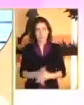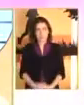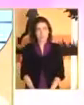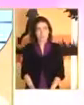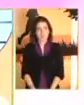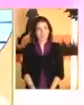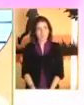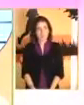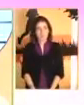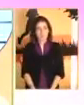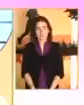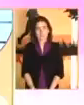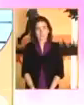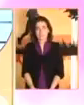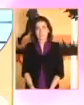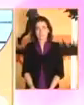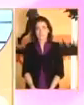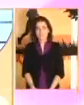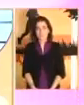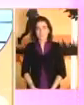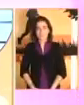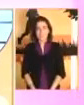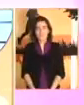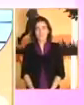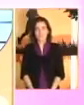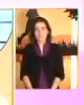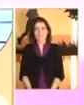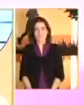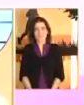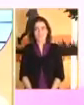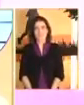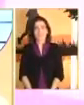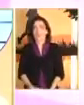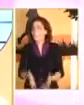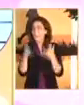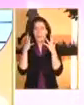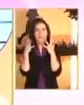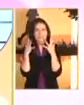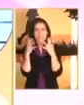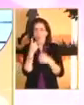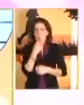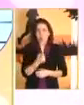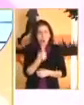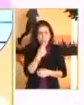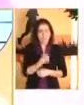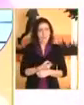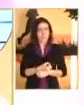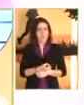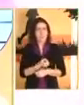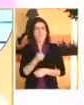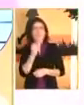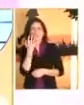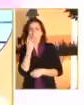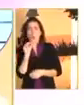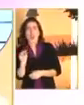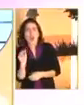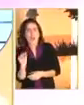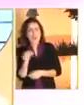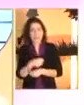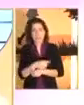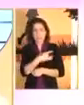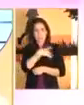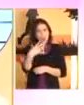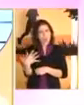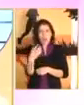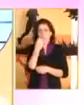Me encantan las petunias rosas, rojas, todas las flores, moradas, blancas, de todos los colores. Rápido. Todas las flores, ya lo